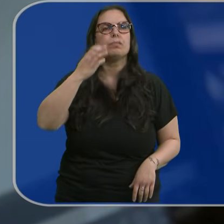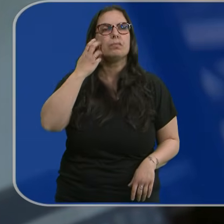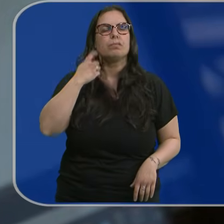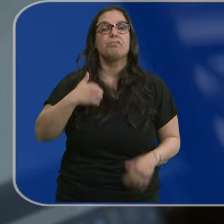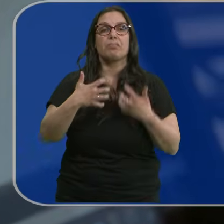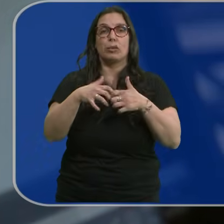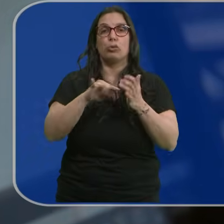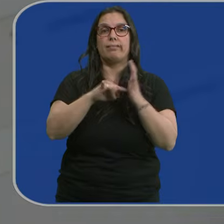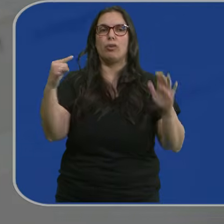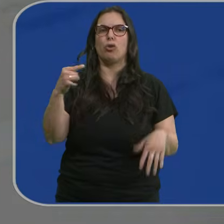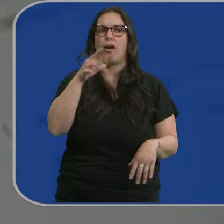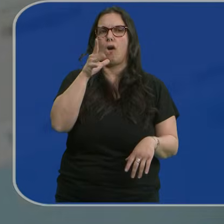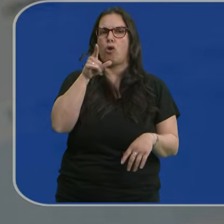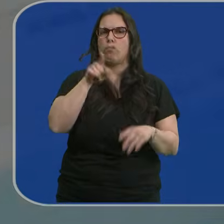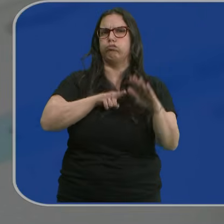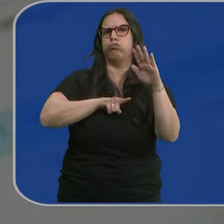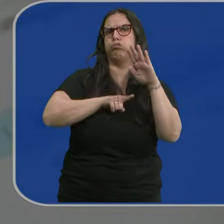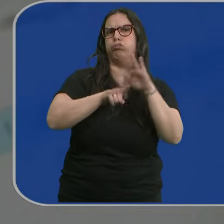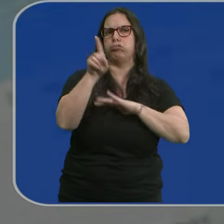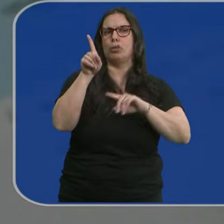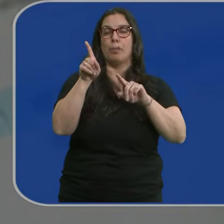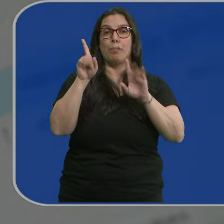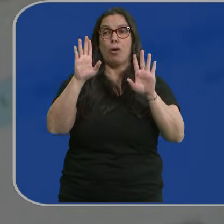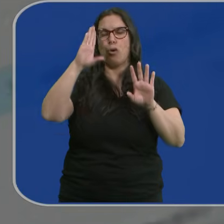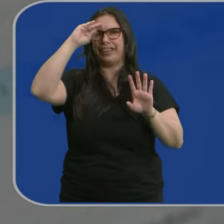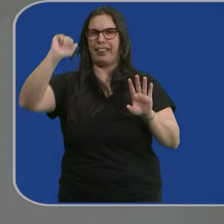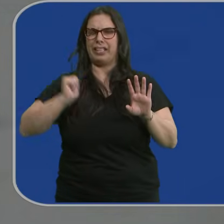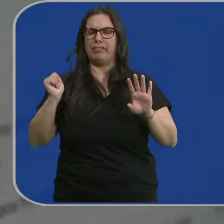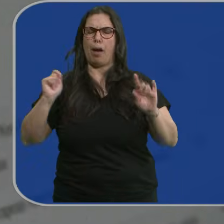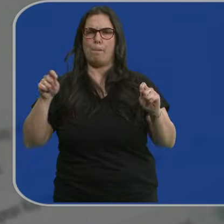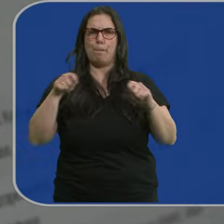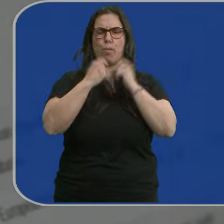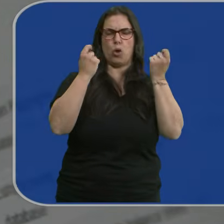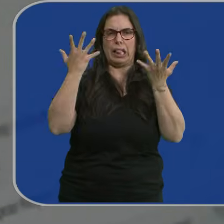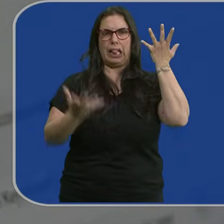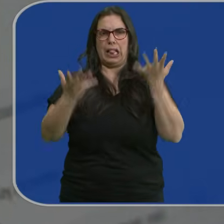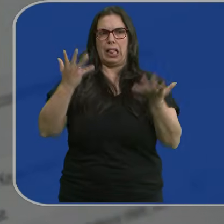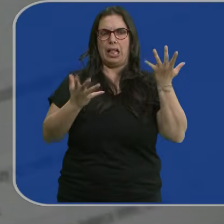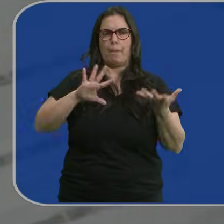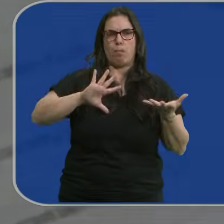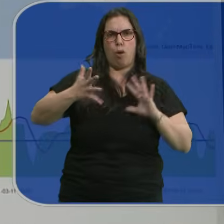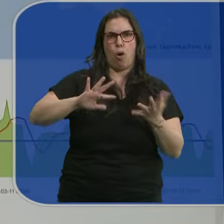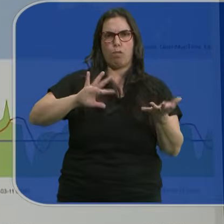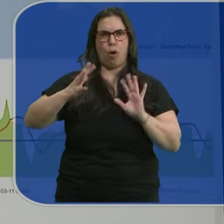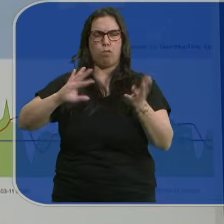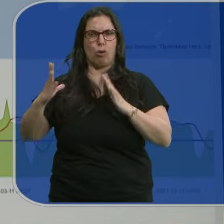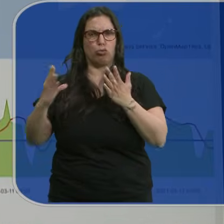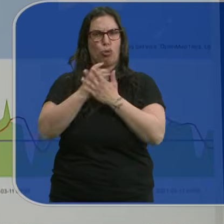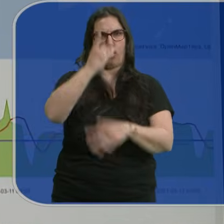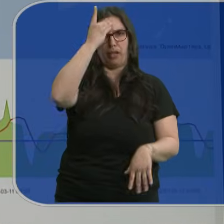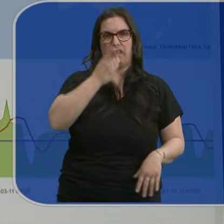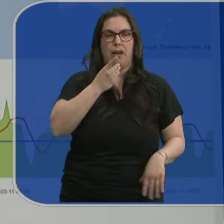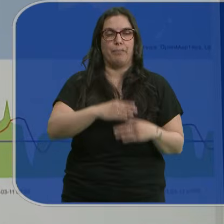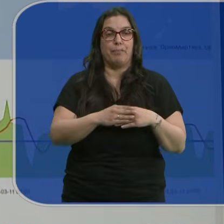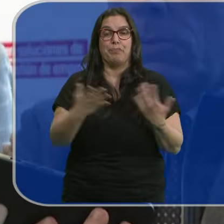La industria tecnológica está viviendo un momento disruptivo con la entrada de la inteligencia artificial y la constante digitalización de la sociedad. Y cambia